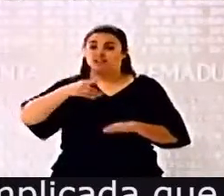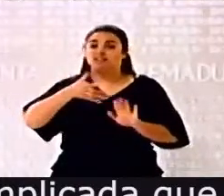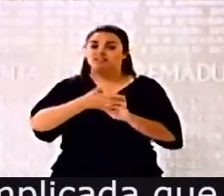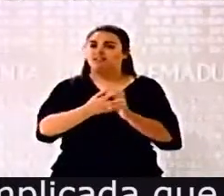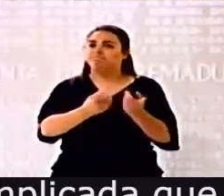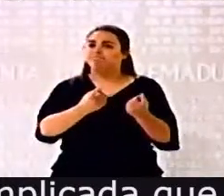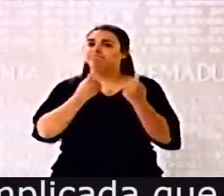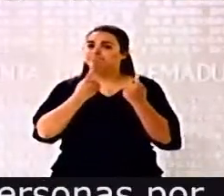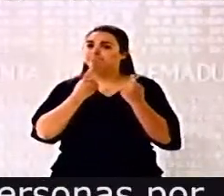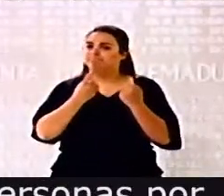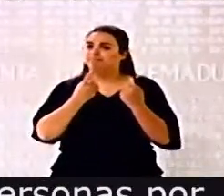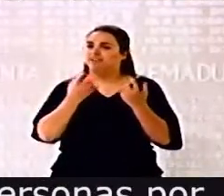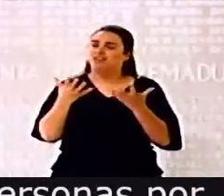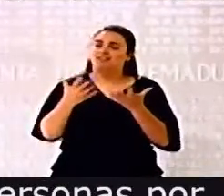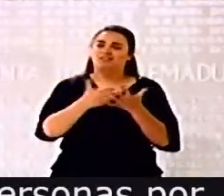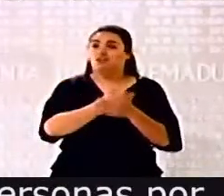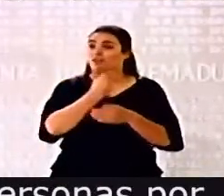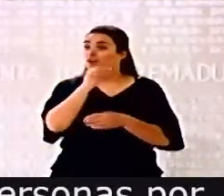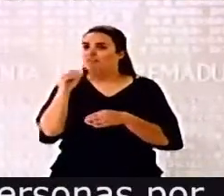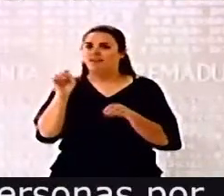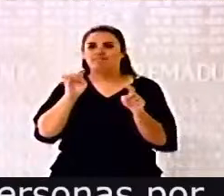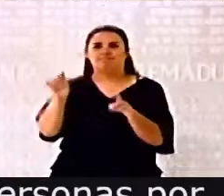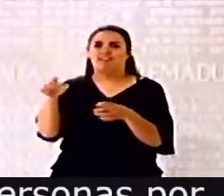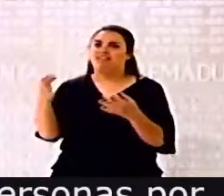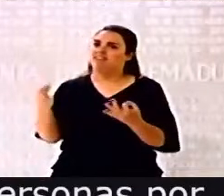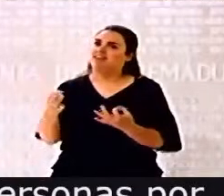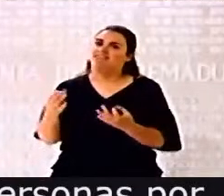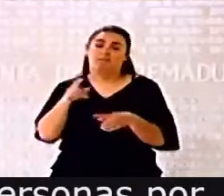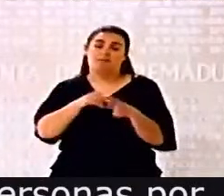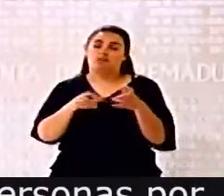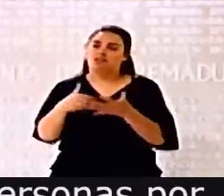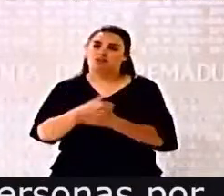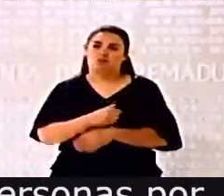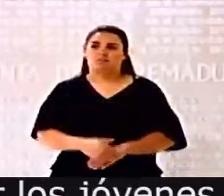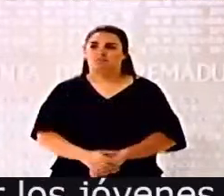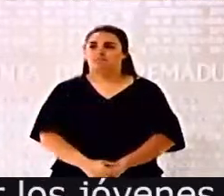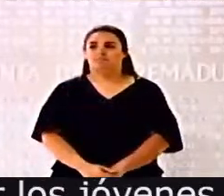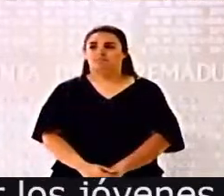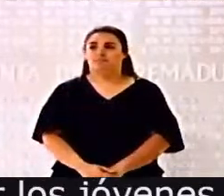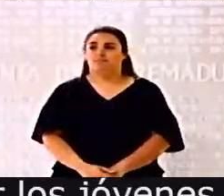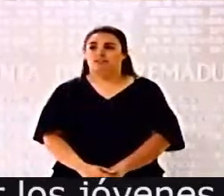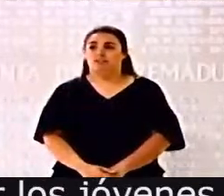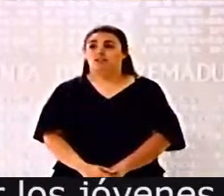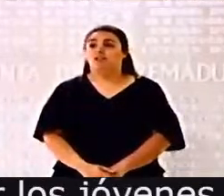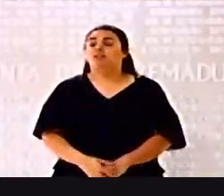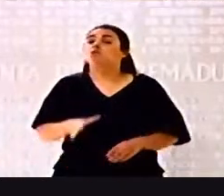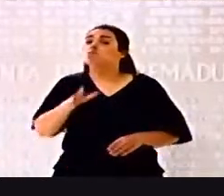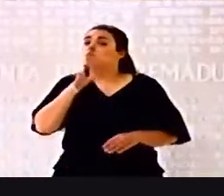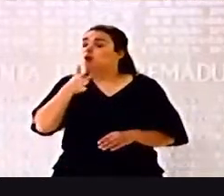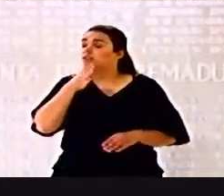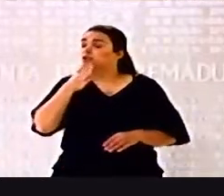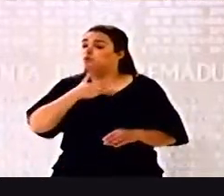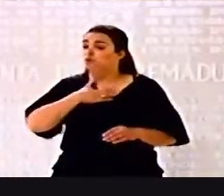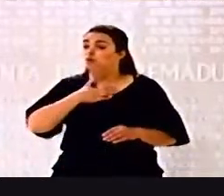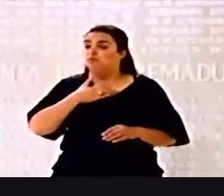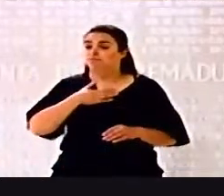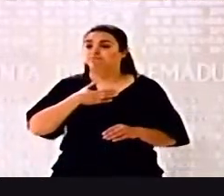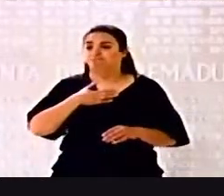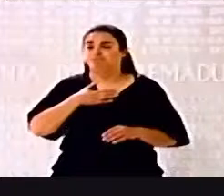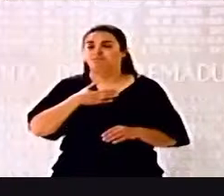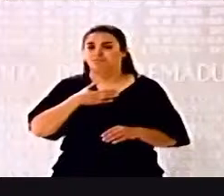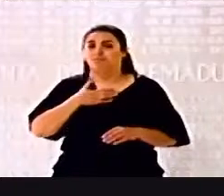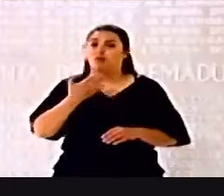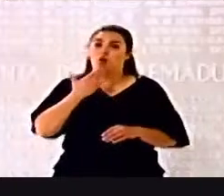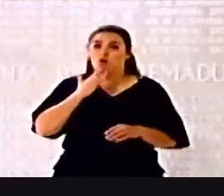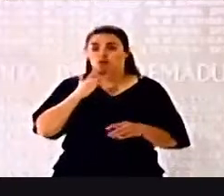que deben tener todos nuestros jóvenes y todas nuestras personas. Por eso yo soy partidario del